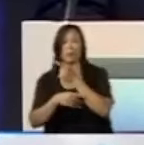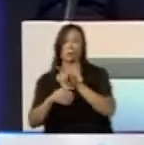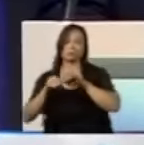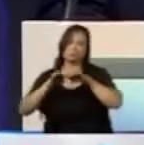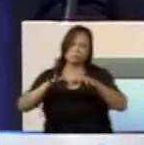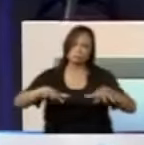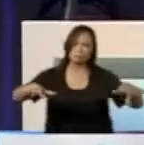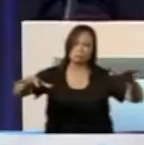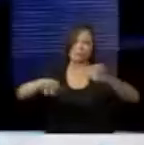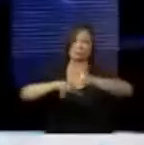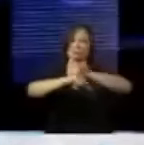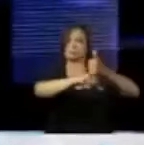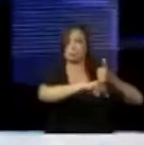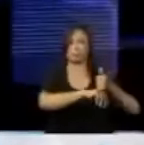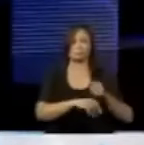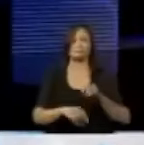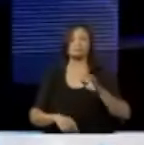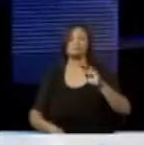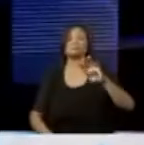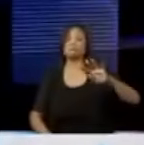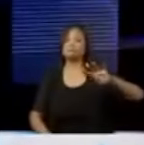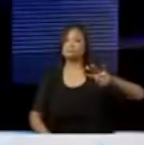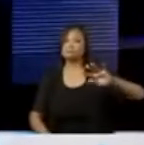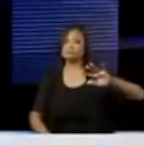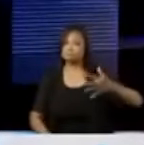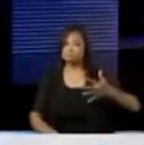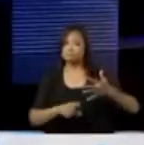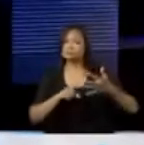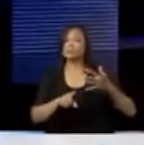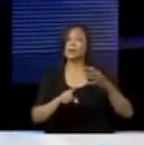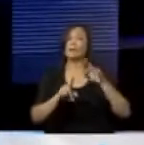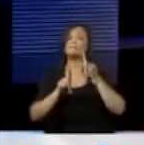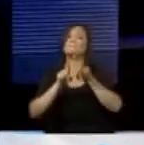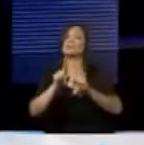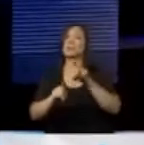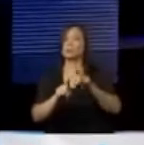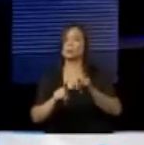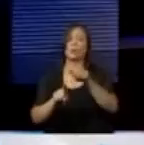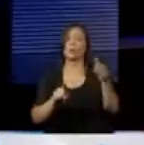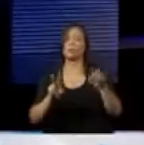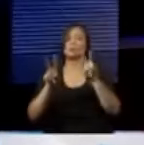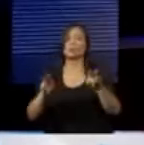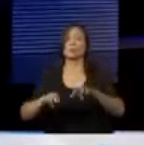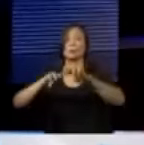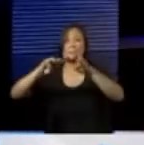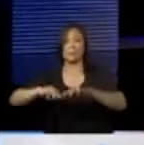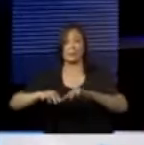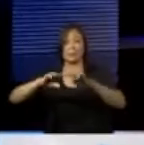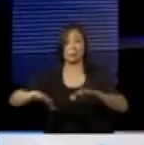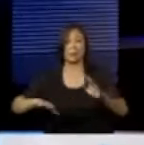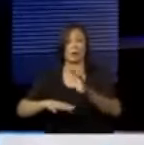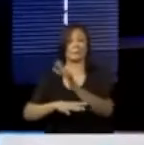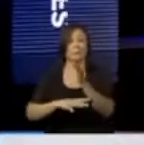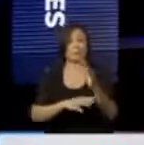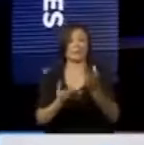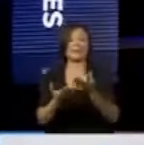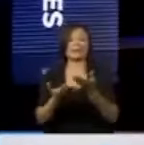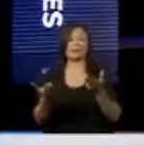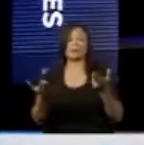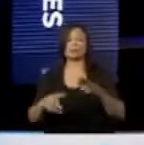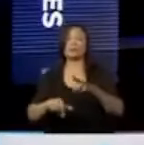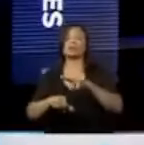nacional. Bien, pasamos a la siguiente pregunta. Hablamos ahora de otro tema, medio ambiente y recursos